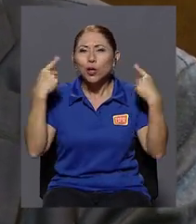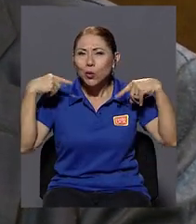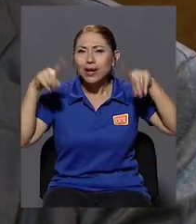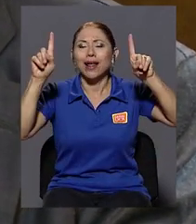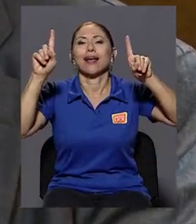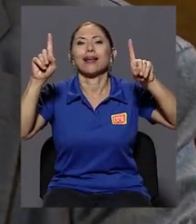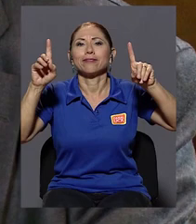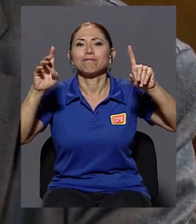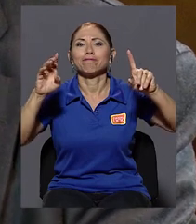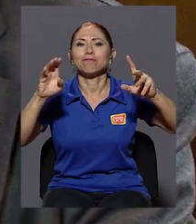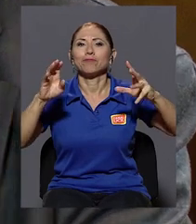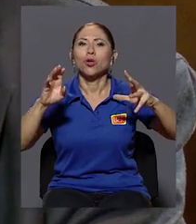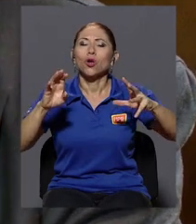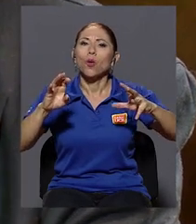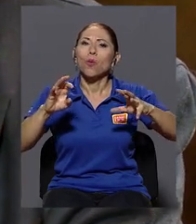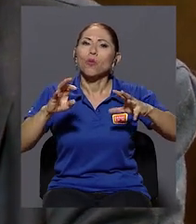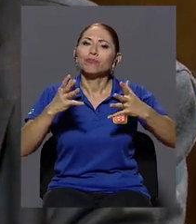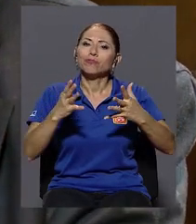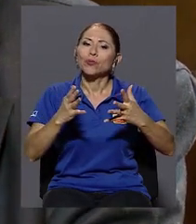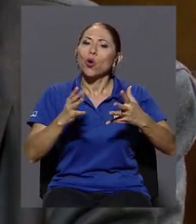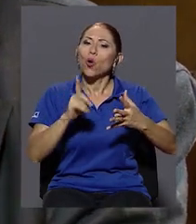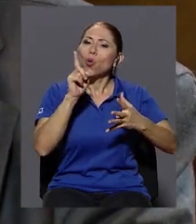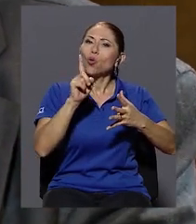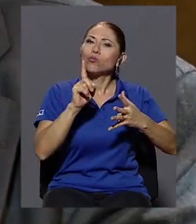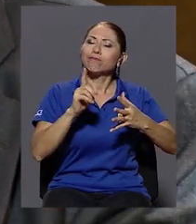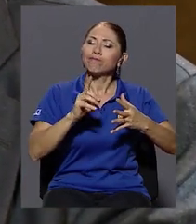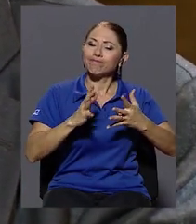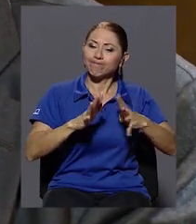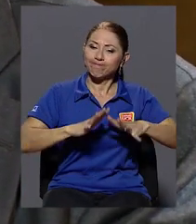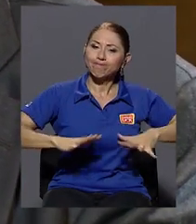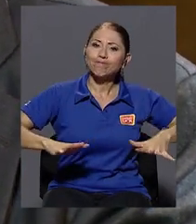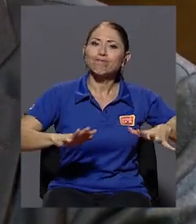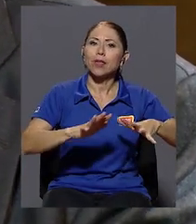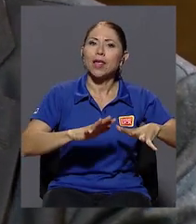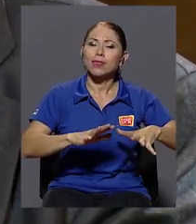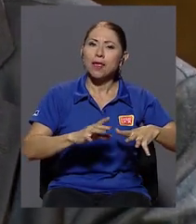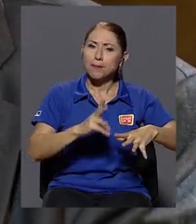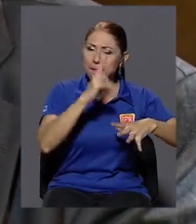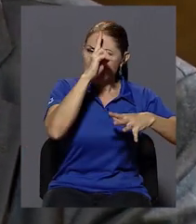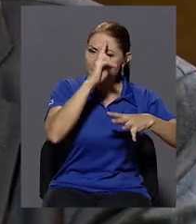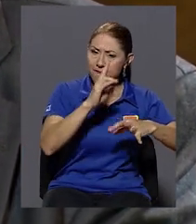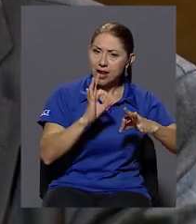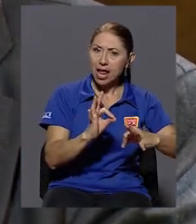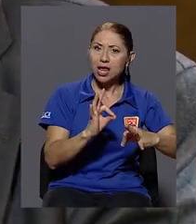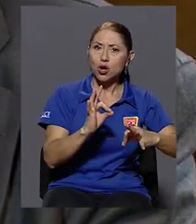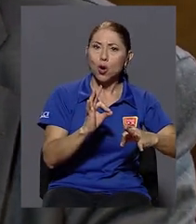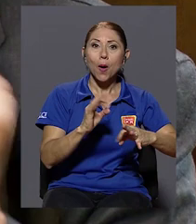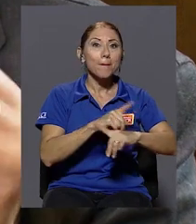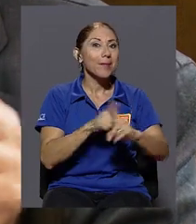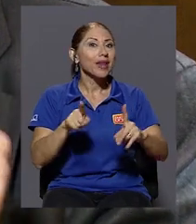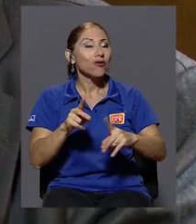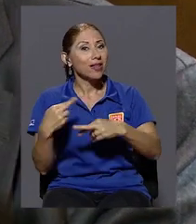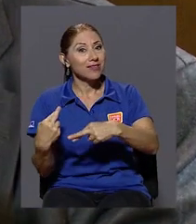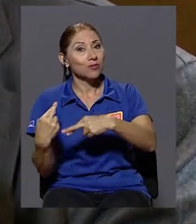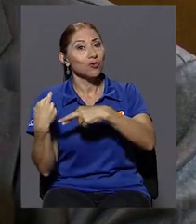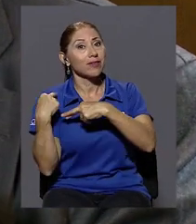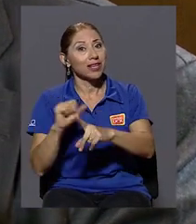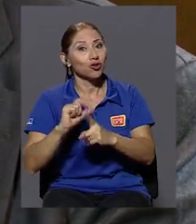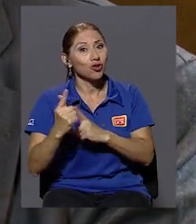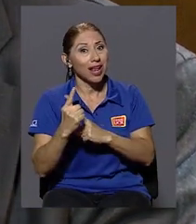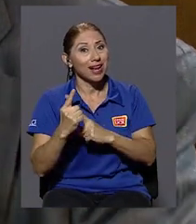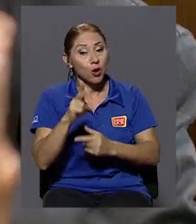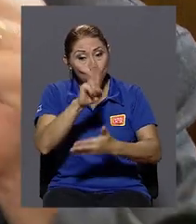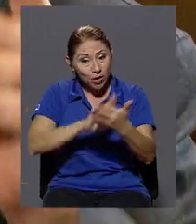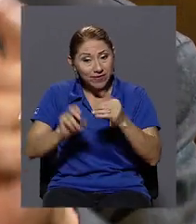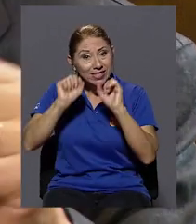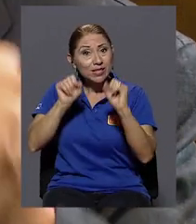espacio de privilegio, pero de responsabilidad social de las universidades en la definición de las políticas